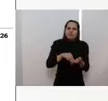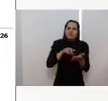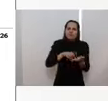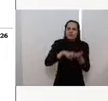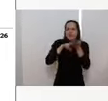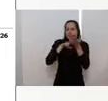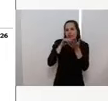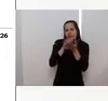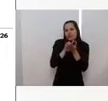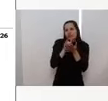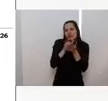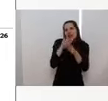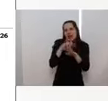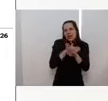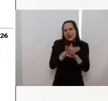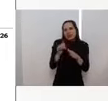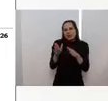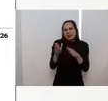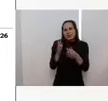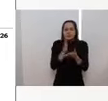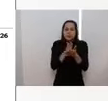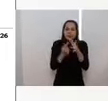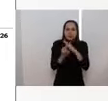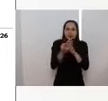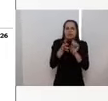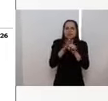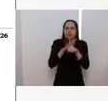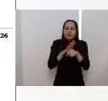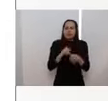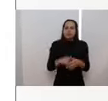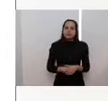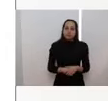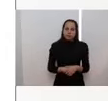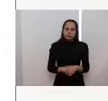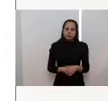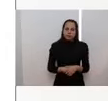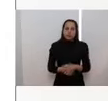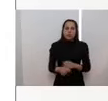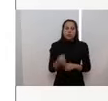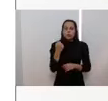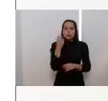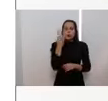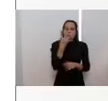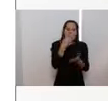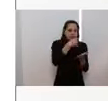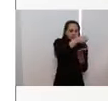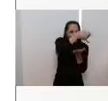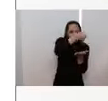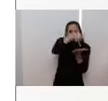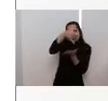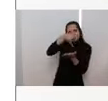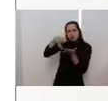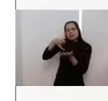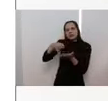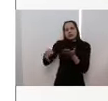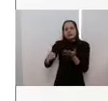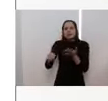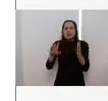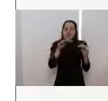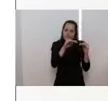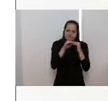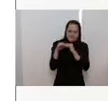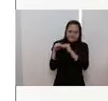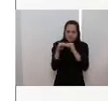trabajo operativo que teníamos antes de la pandemia hemos diseñado cuatro líneas paralelas entre sí el año pasado ejecutamos